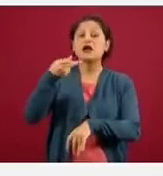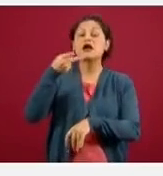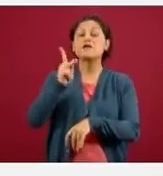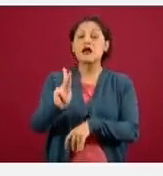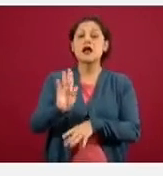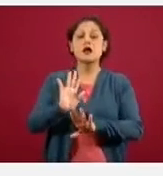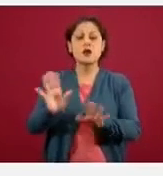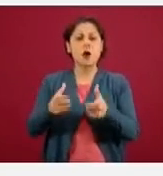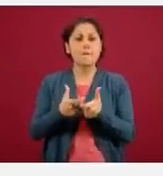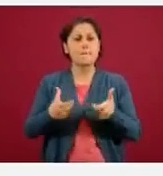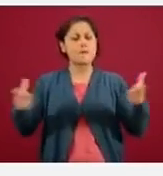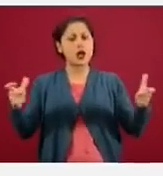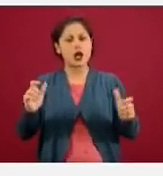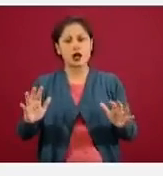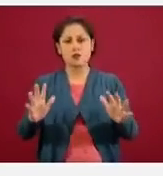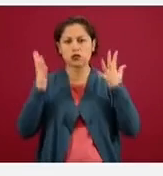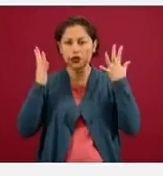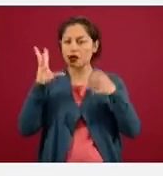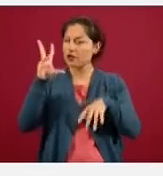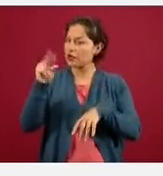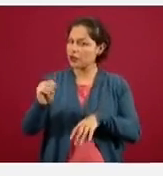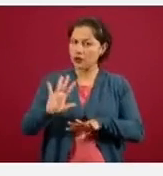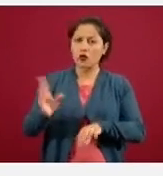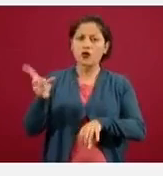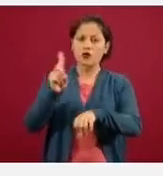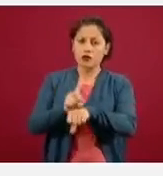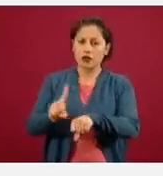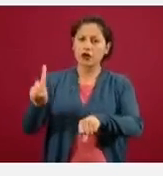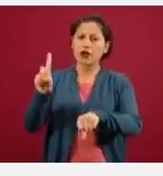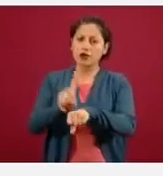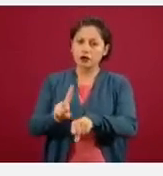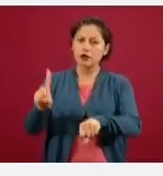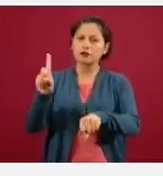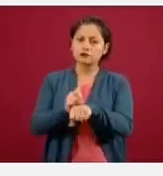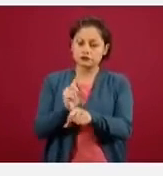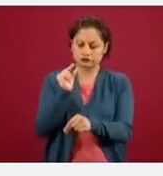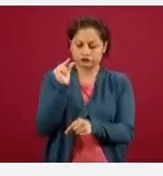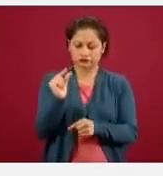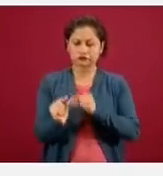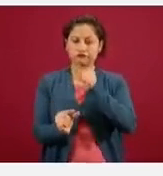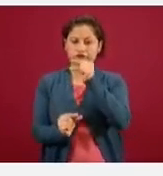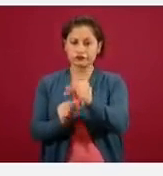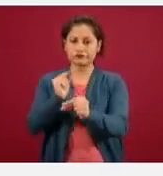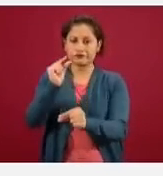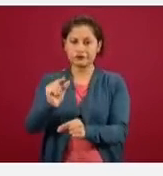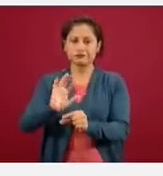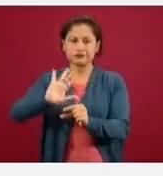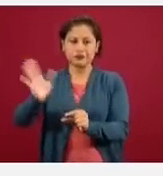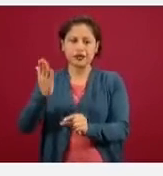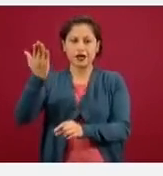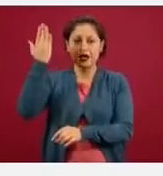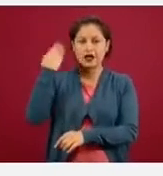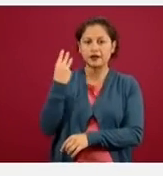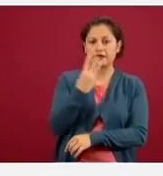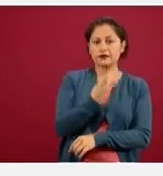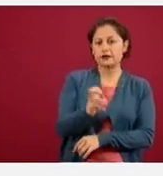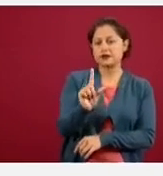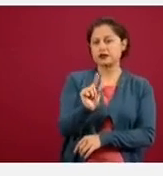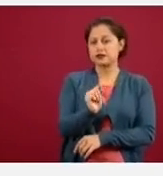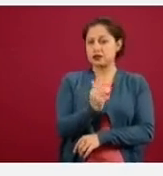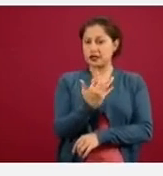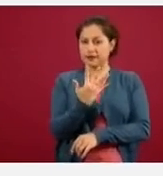en relación a los casos que día con día se han confirmado. Como decíamos al principio, fueron 375 los que se confirmaron en las